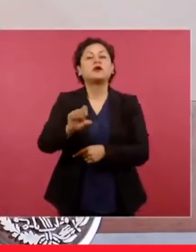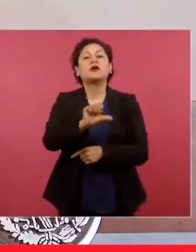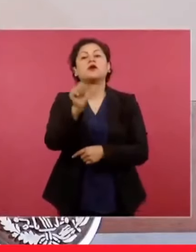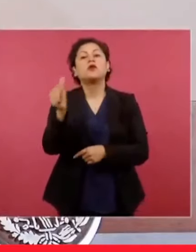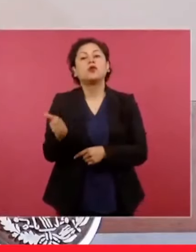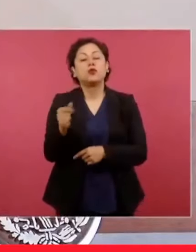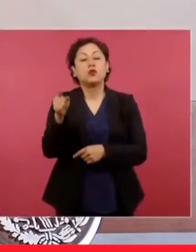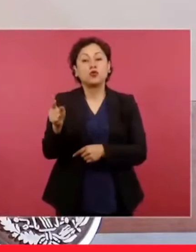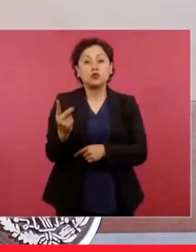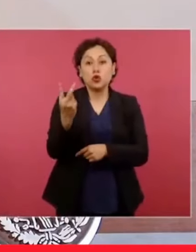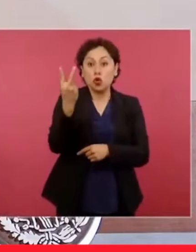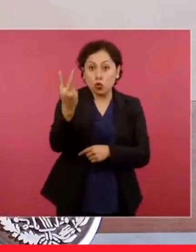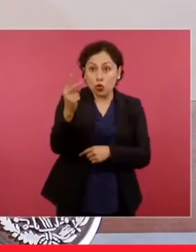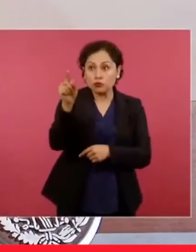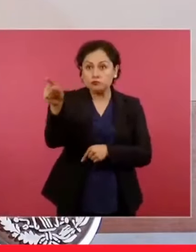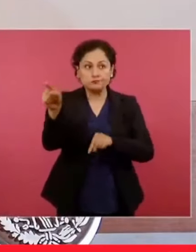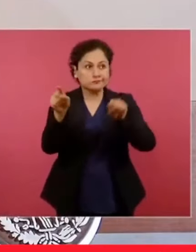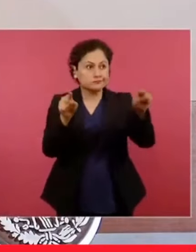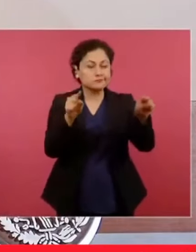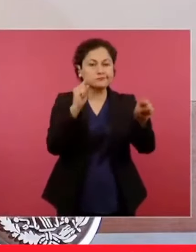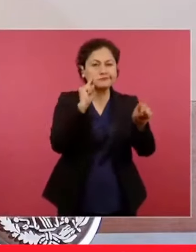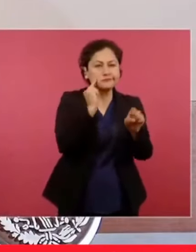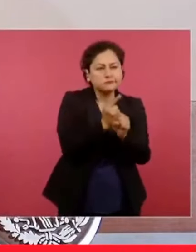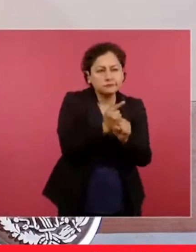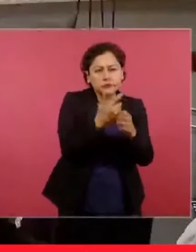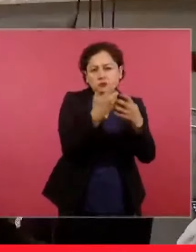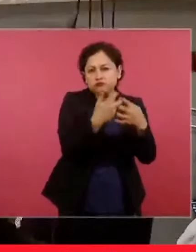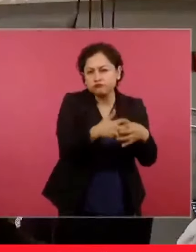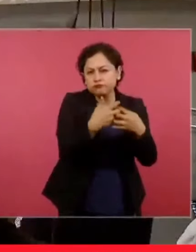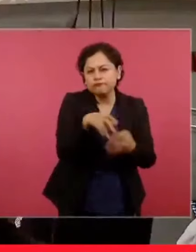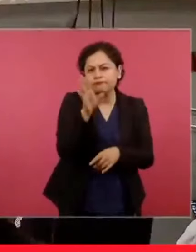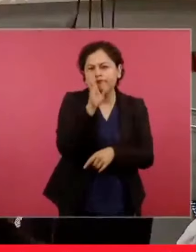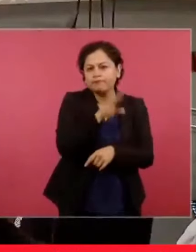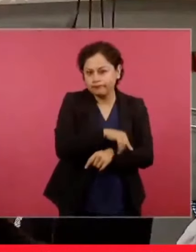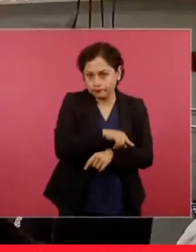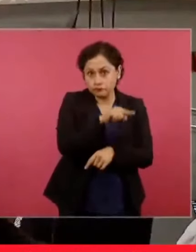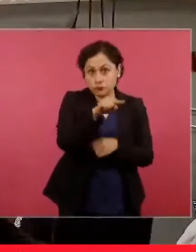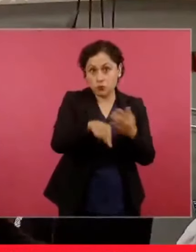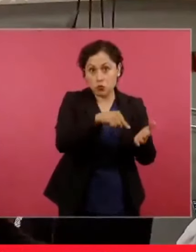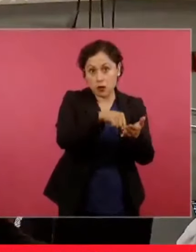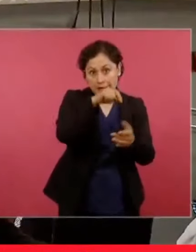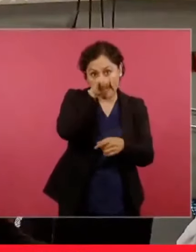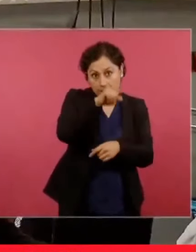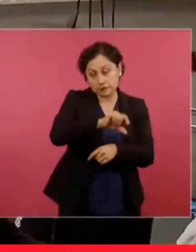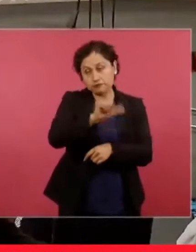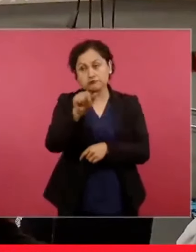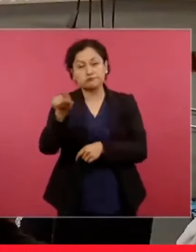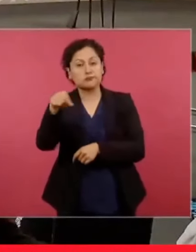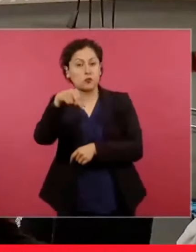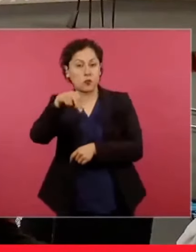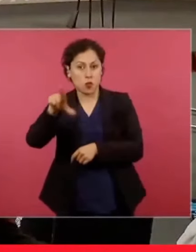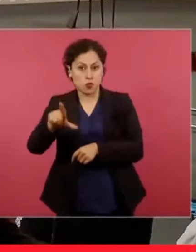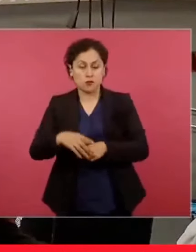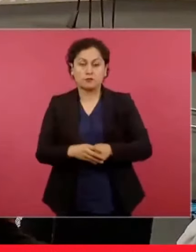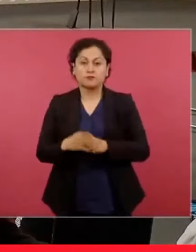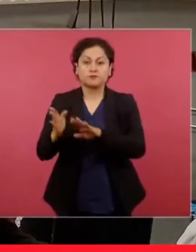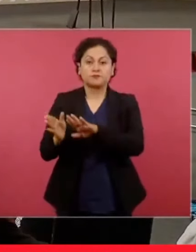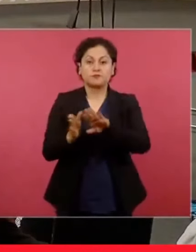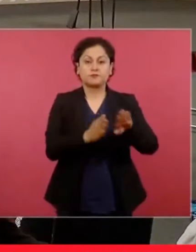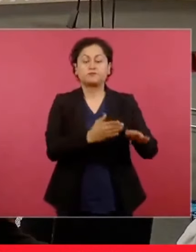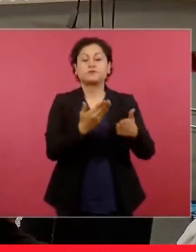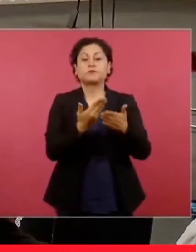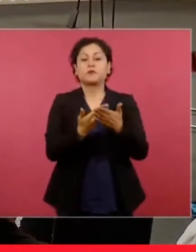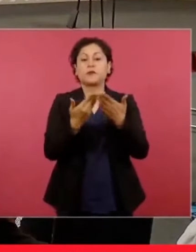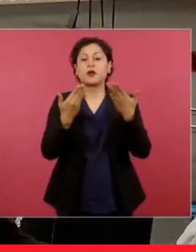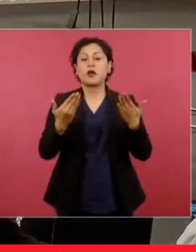gasolineras con irregularidades al dar litros de aitro una en Jalisco y una en Nuevo León pasamos ahora A quiénes